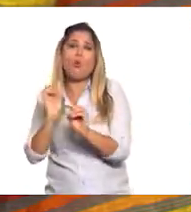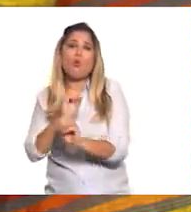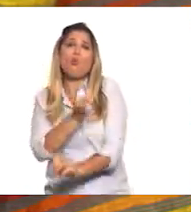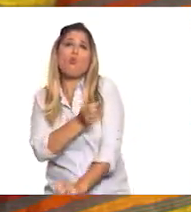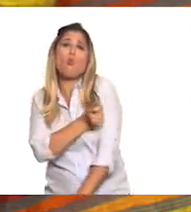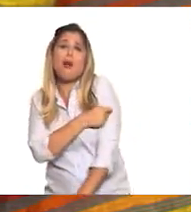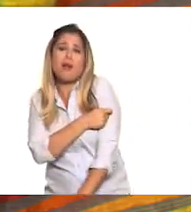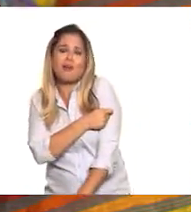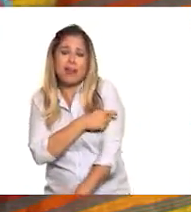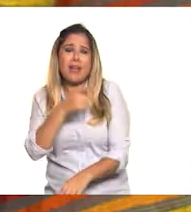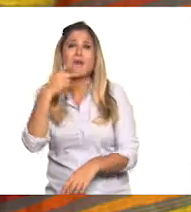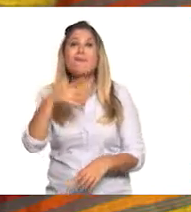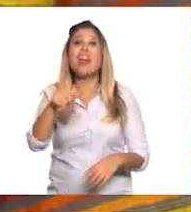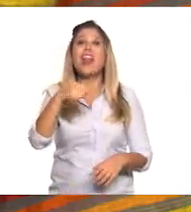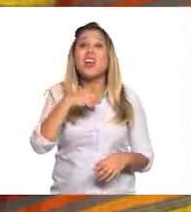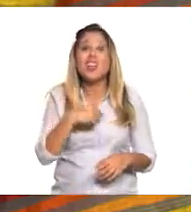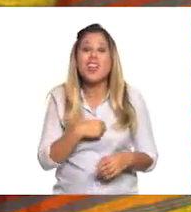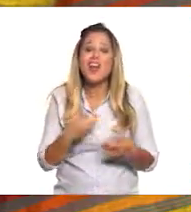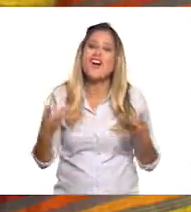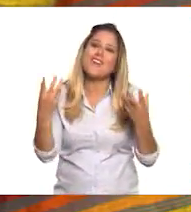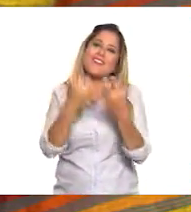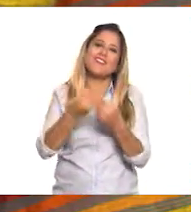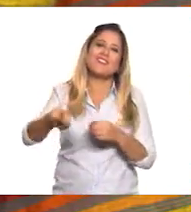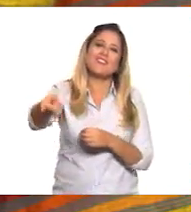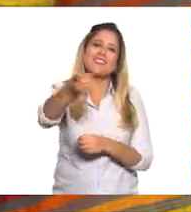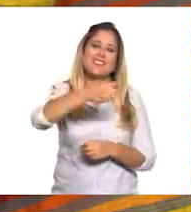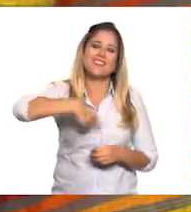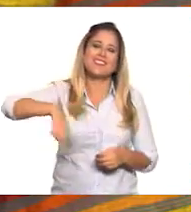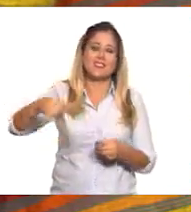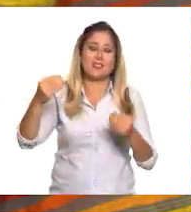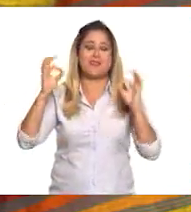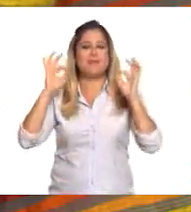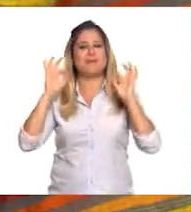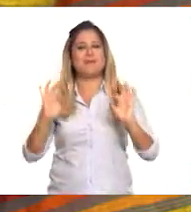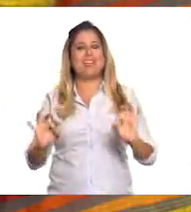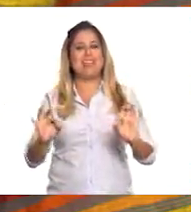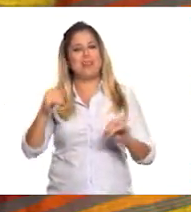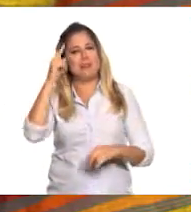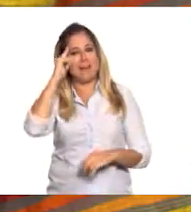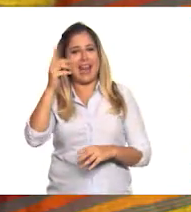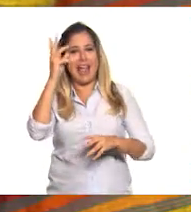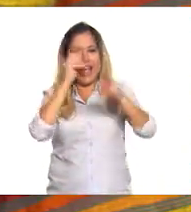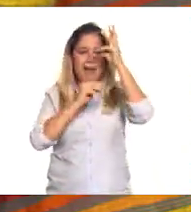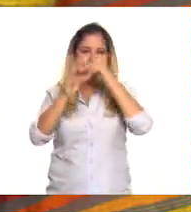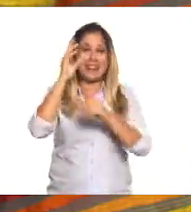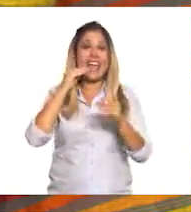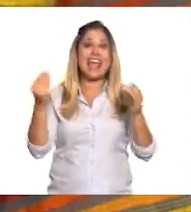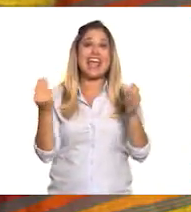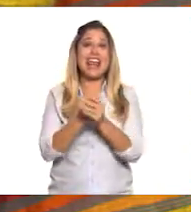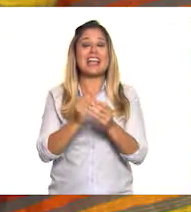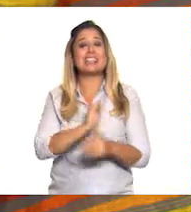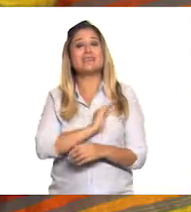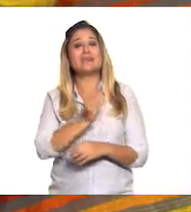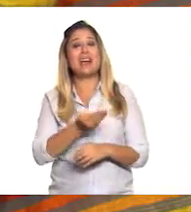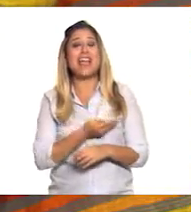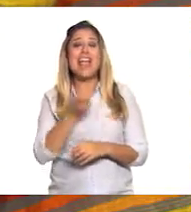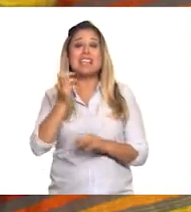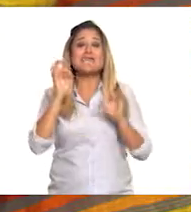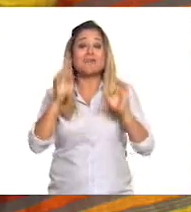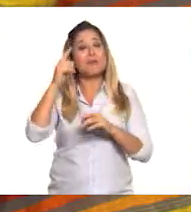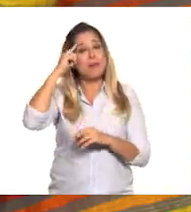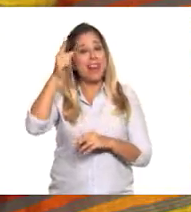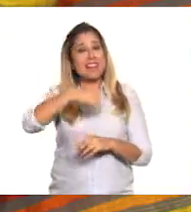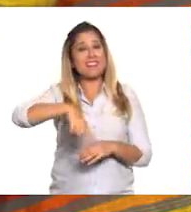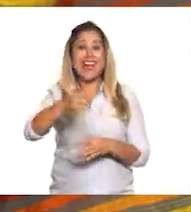quería que supieran que estoy con todos mis estambres puestos y listos en la clase y muy pendiente de lo que vamos a